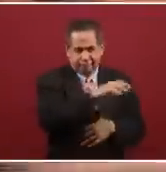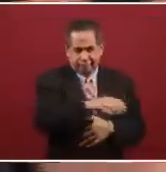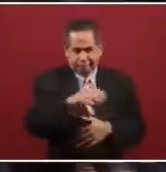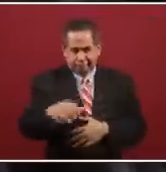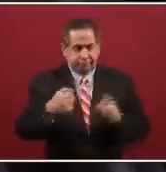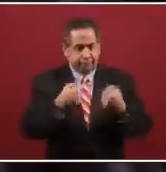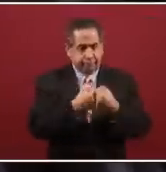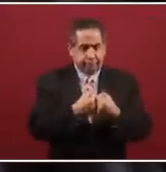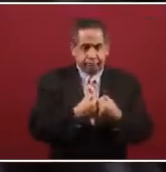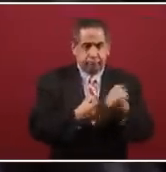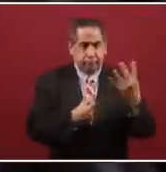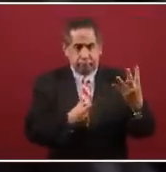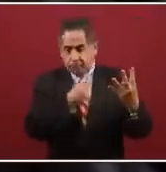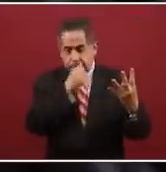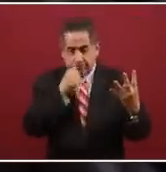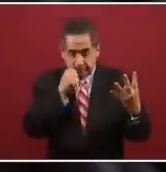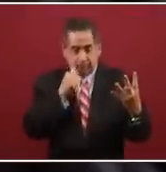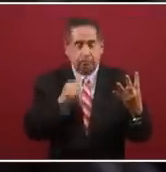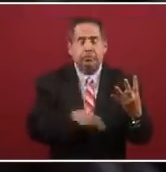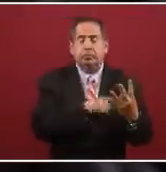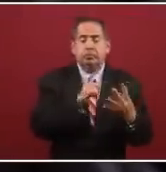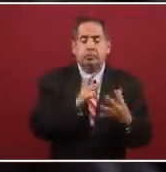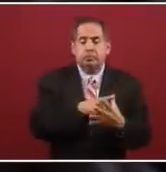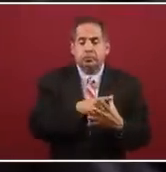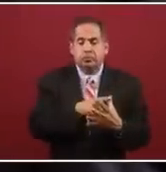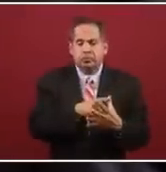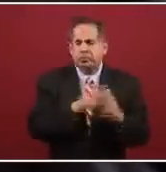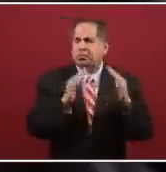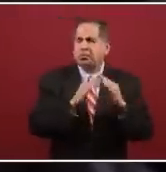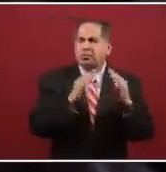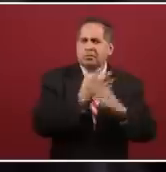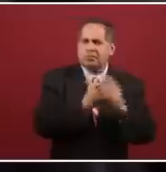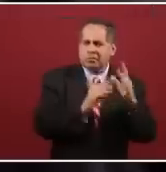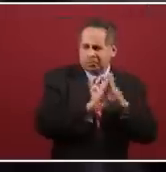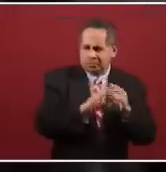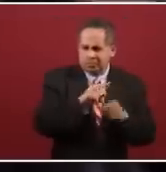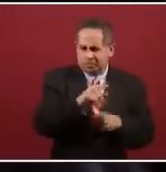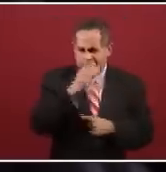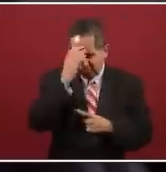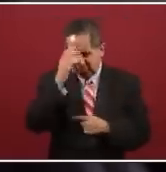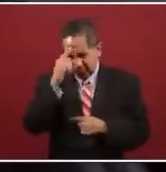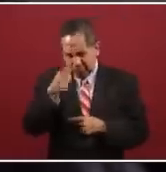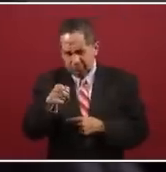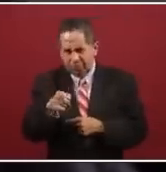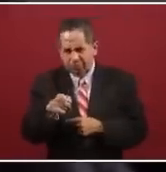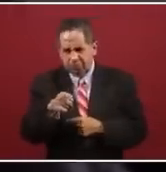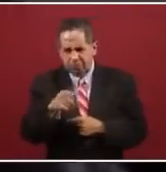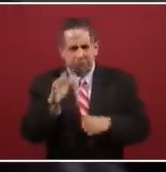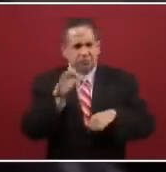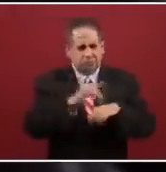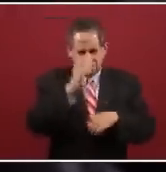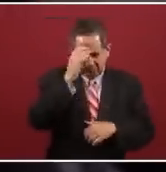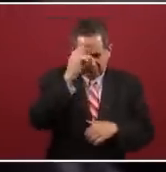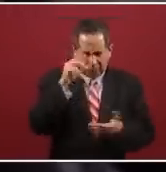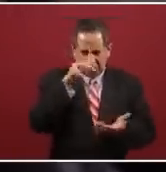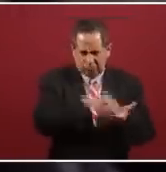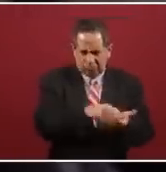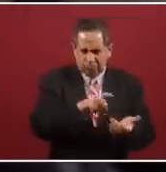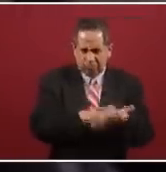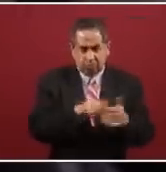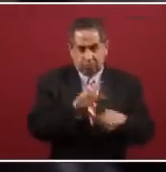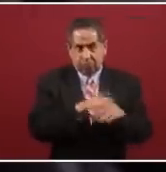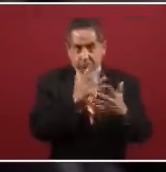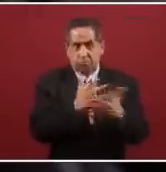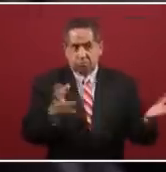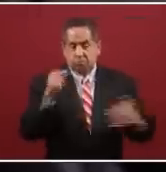¿no? 4 en Ciudad Juárez. La Casa de Migrante, una de ellos que creo que a lo mejor usted conoce, ¿no? Una de los más